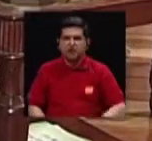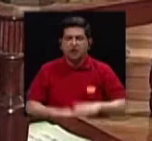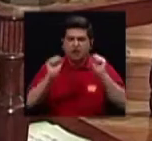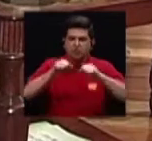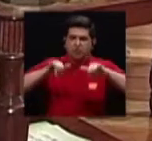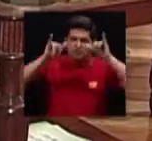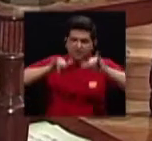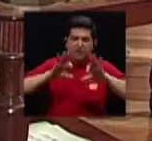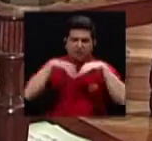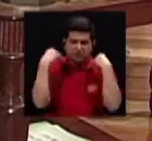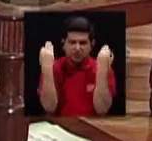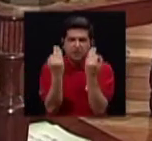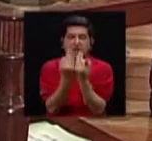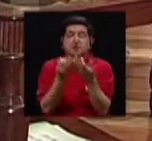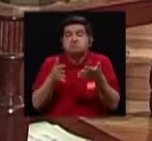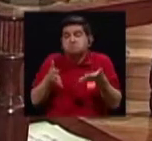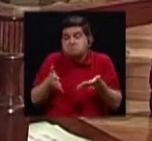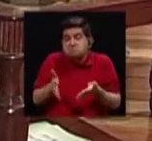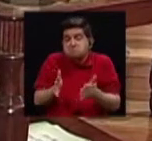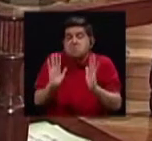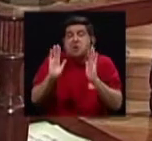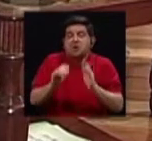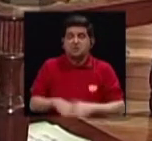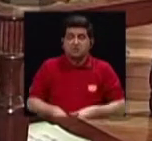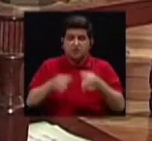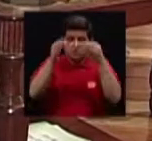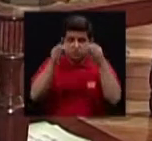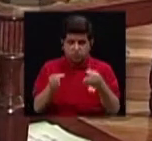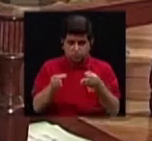a su familia, mientras el juzgado llega